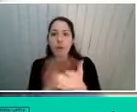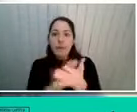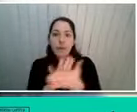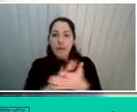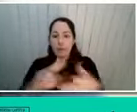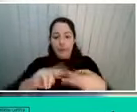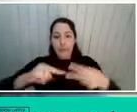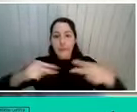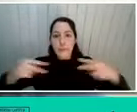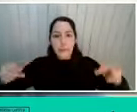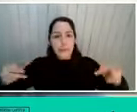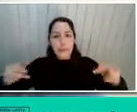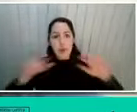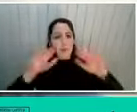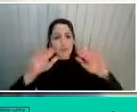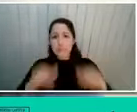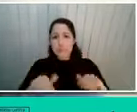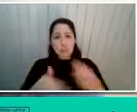todos,